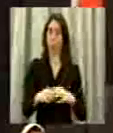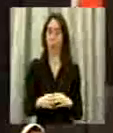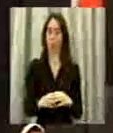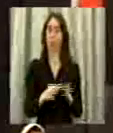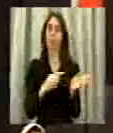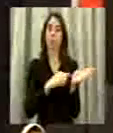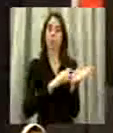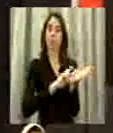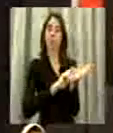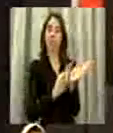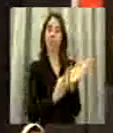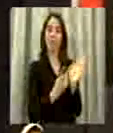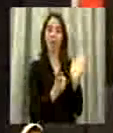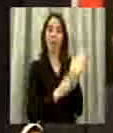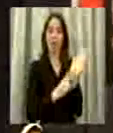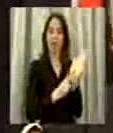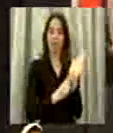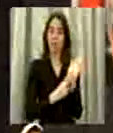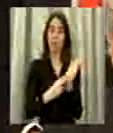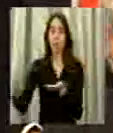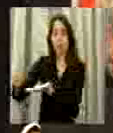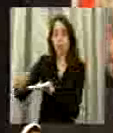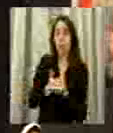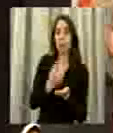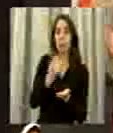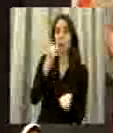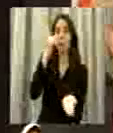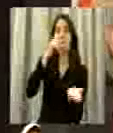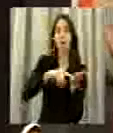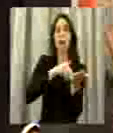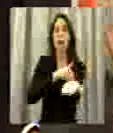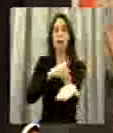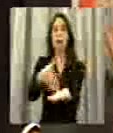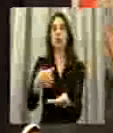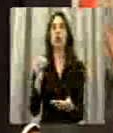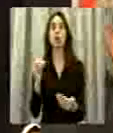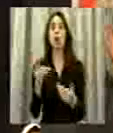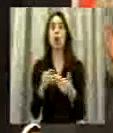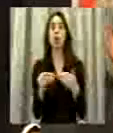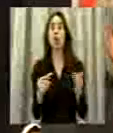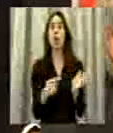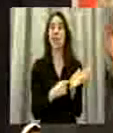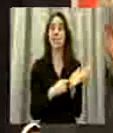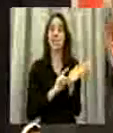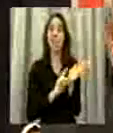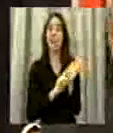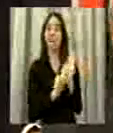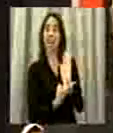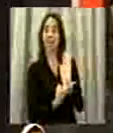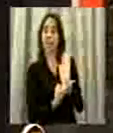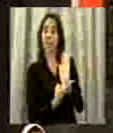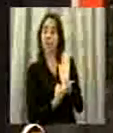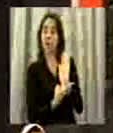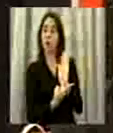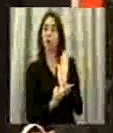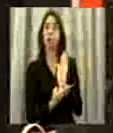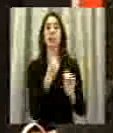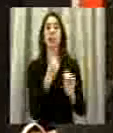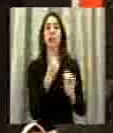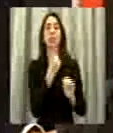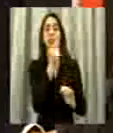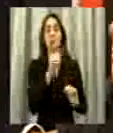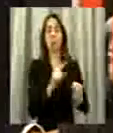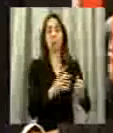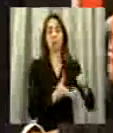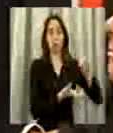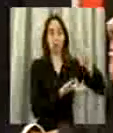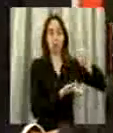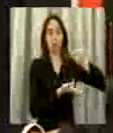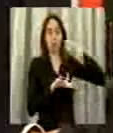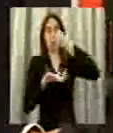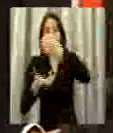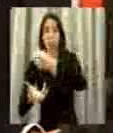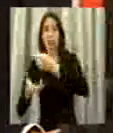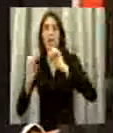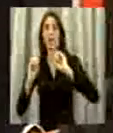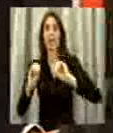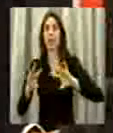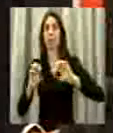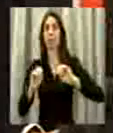reforma tributaria captamos recursos por 1.000 millones de dólares. Es una reforma que fue íntegramente destinada a educación.